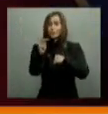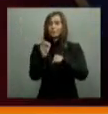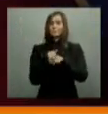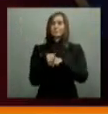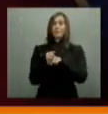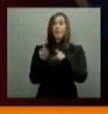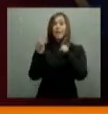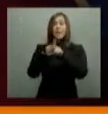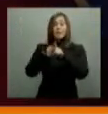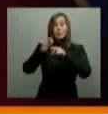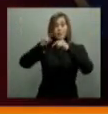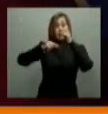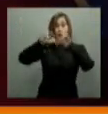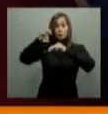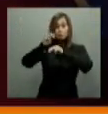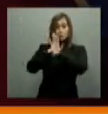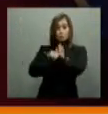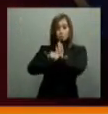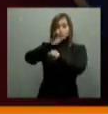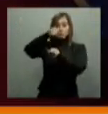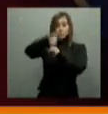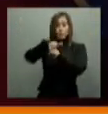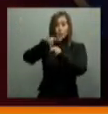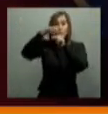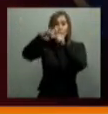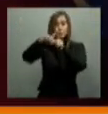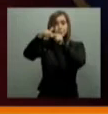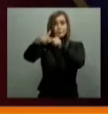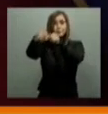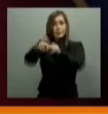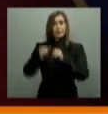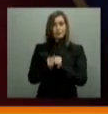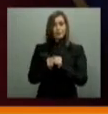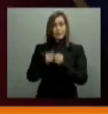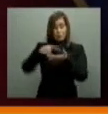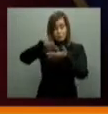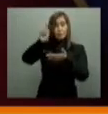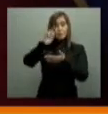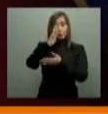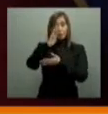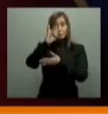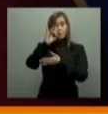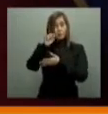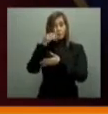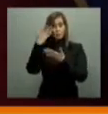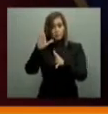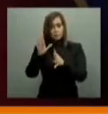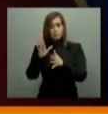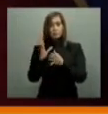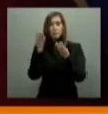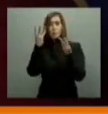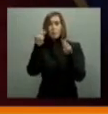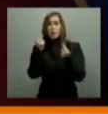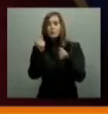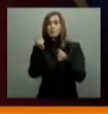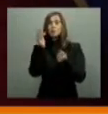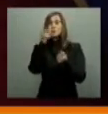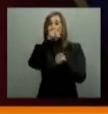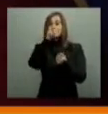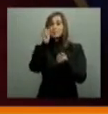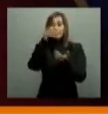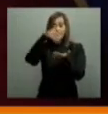de la separación de los poderes falta un poquito de voluntad